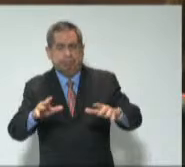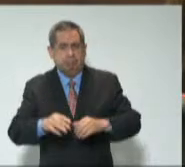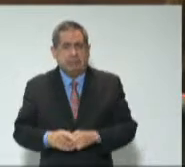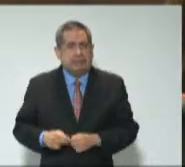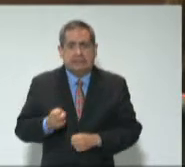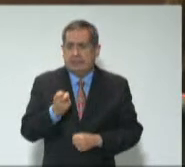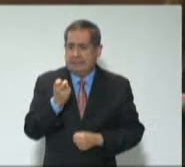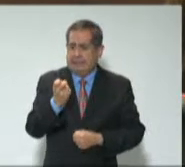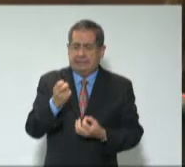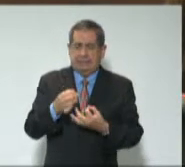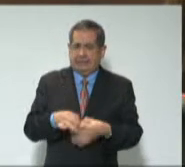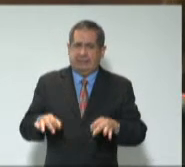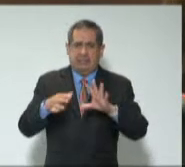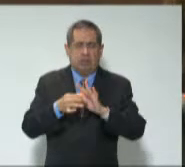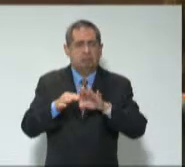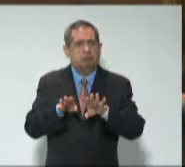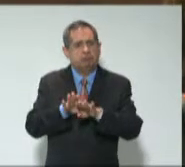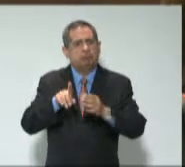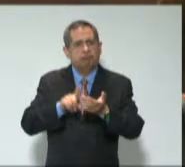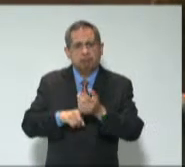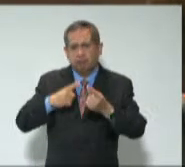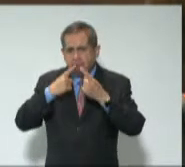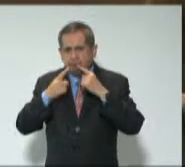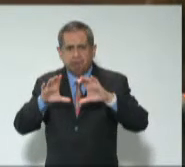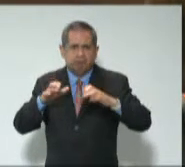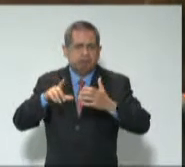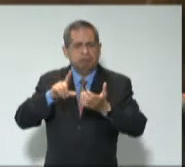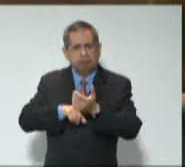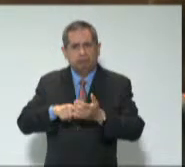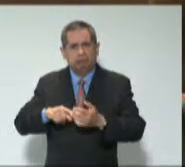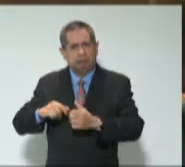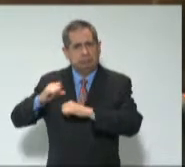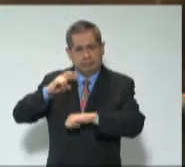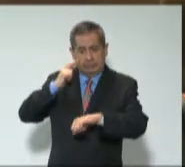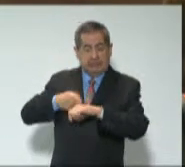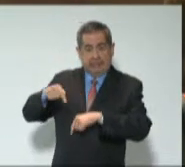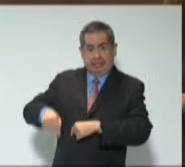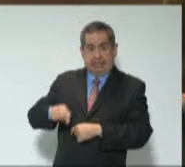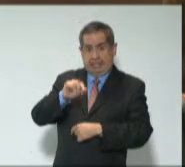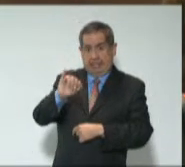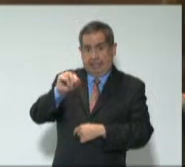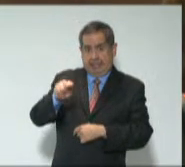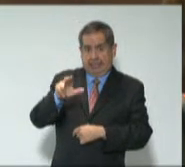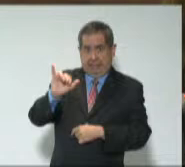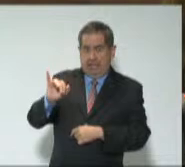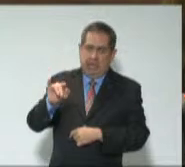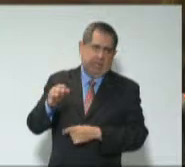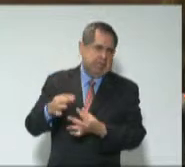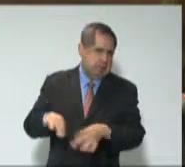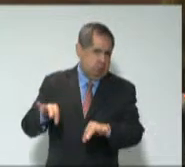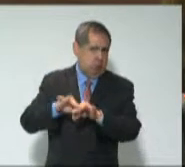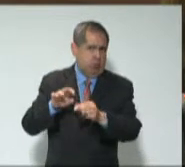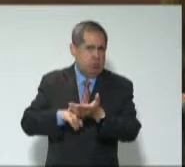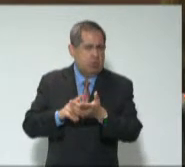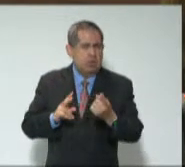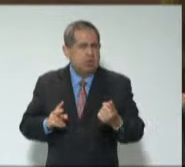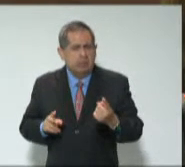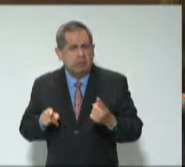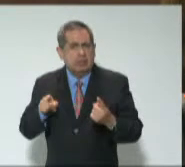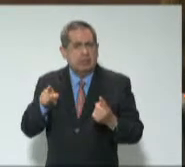es importante la actividad de este órgano autónomo constitucional no solamente en